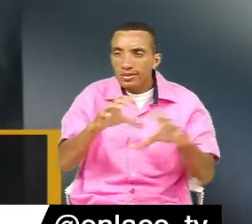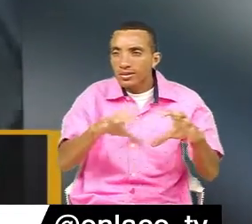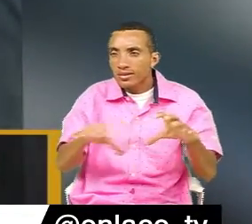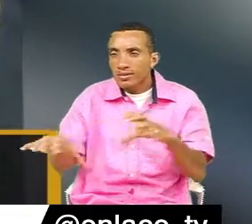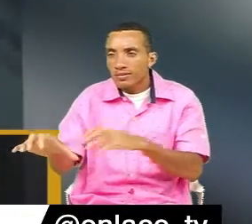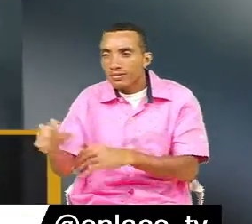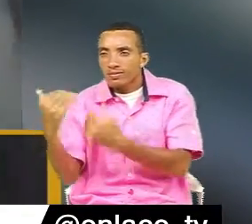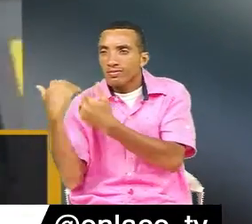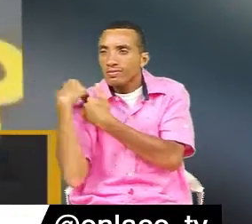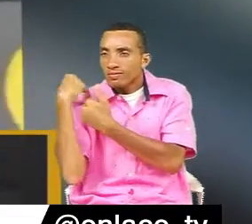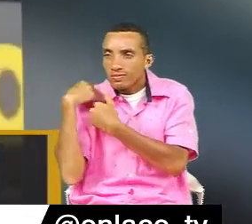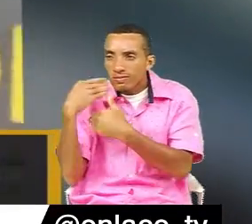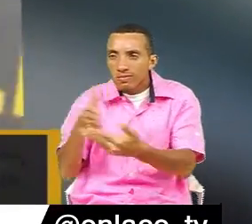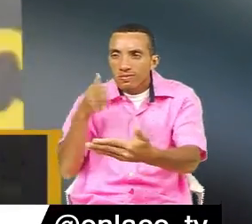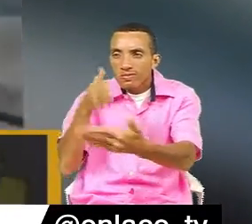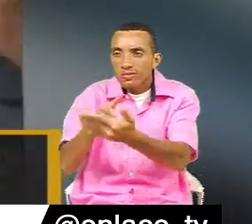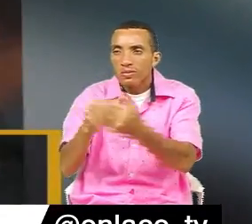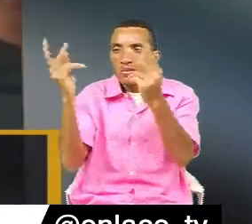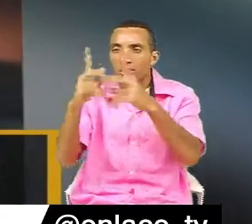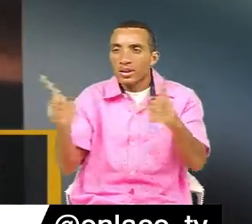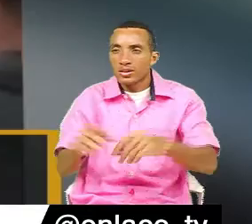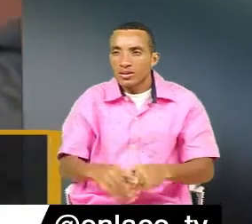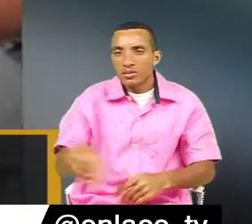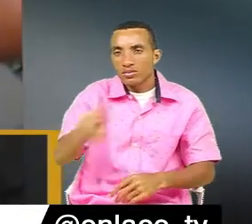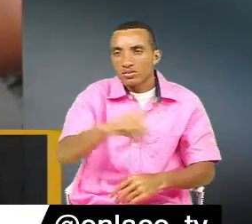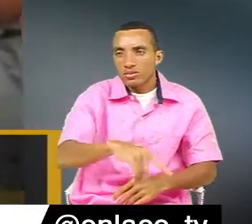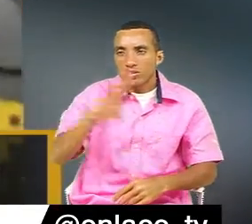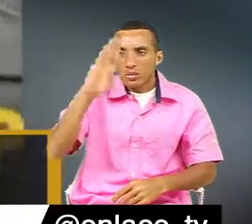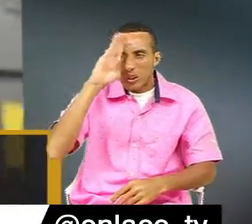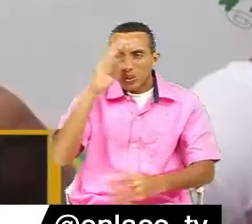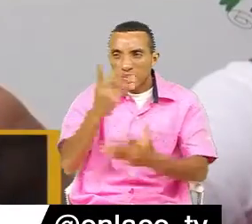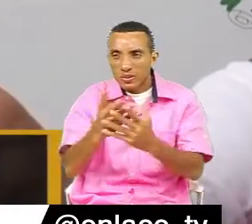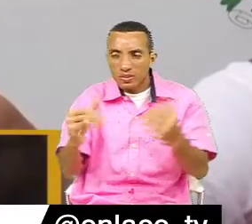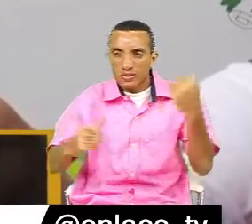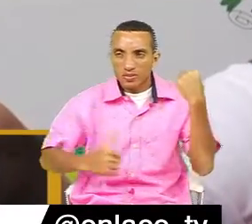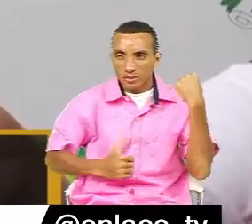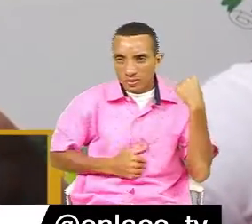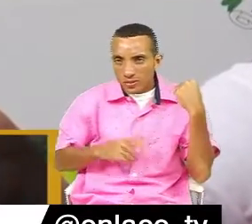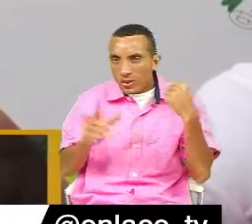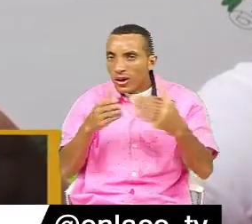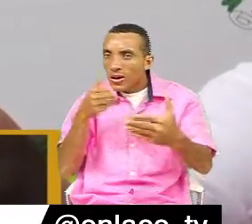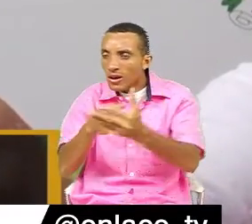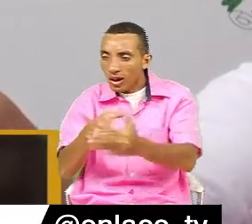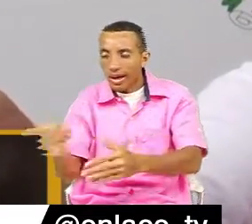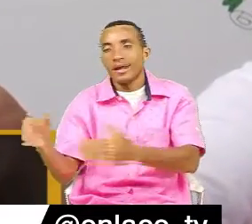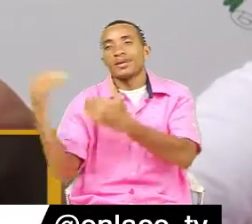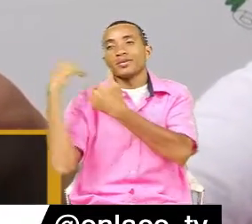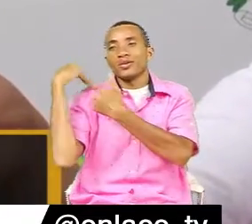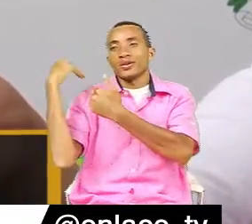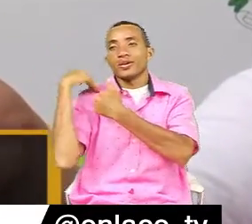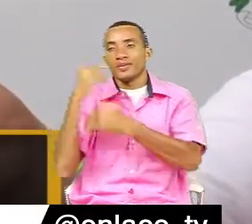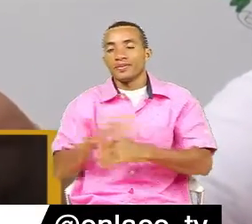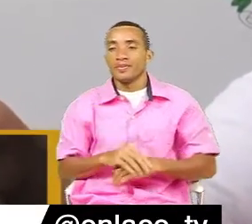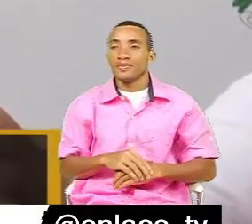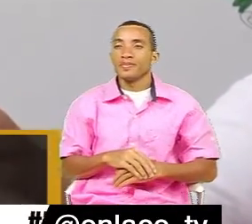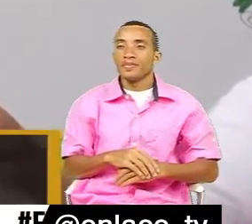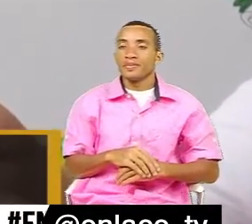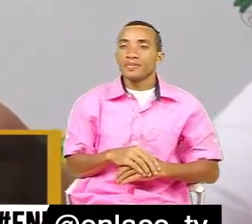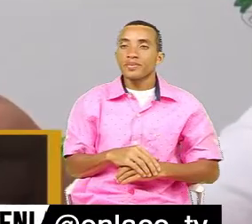terroristas en contra de la población civil y la fuerza pública. Se han dado unos importantes golpes. Este es el segundo golpe que se da esta